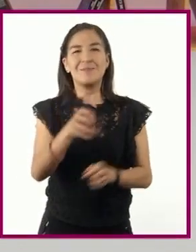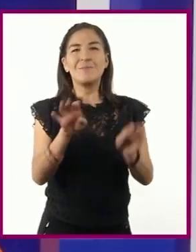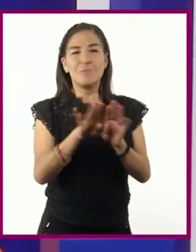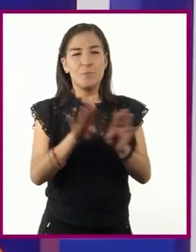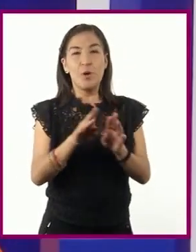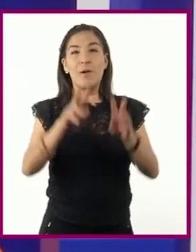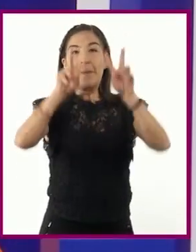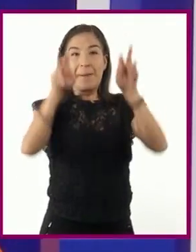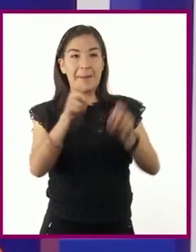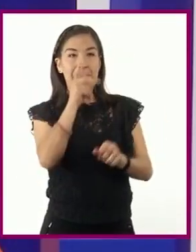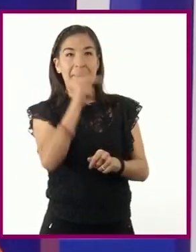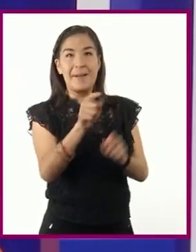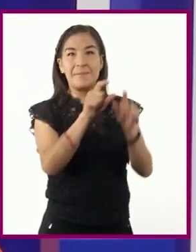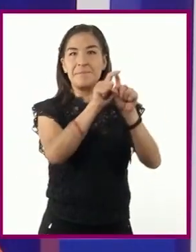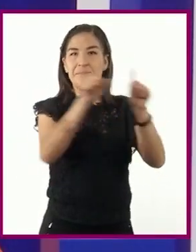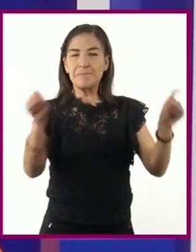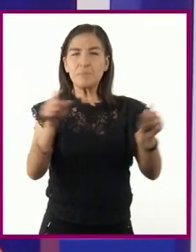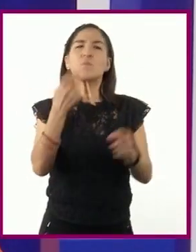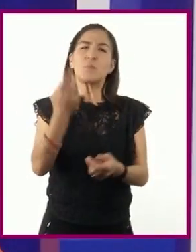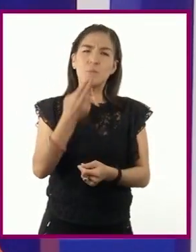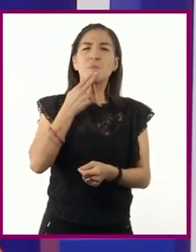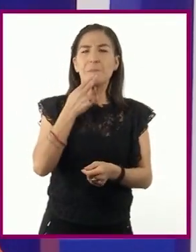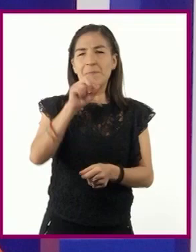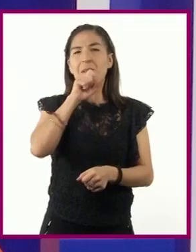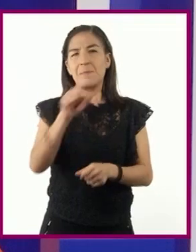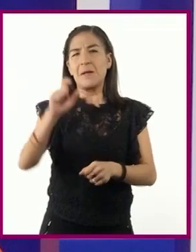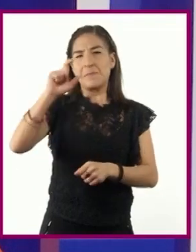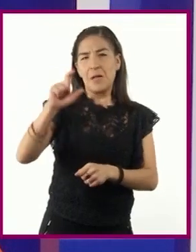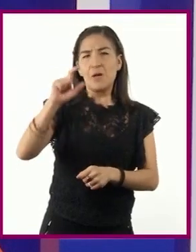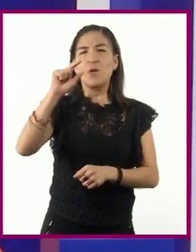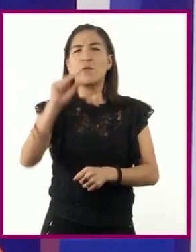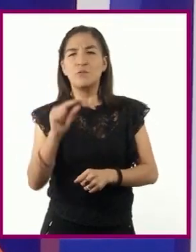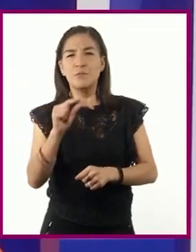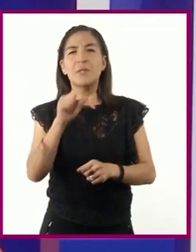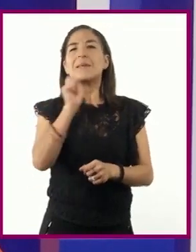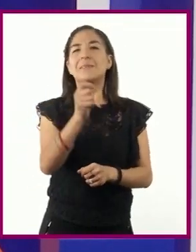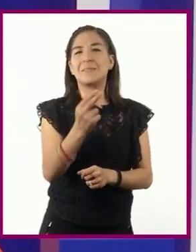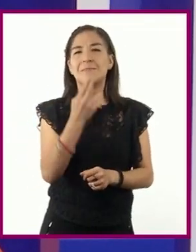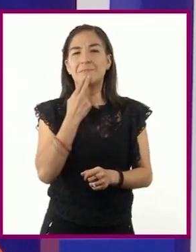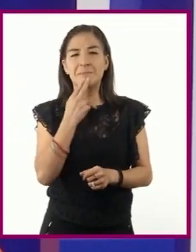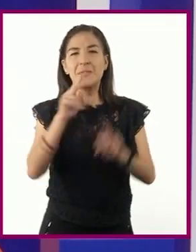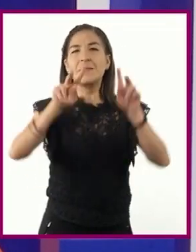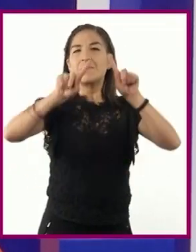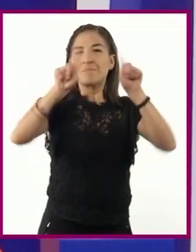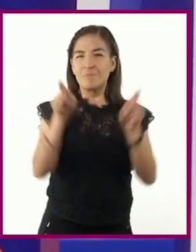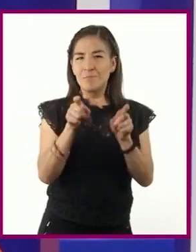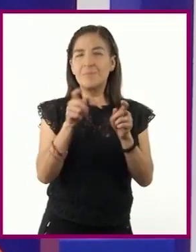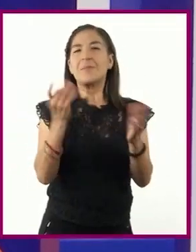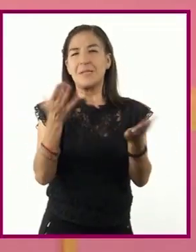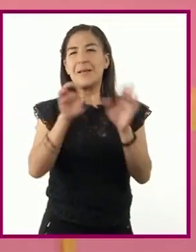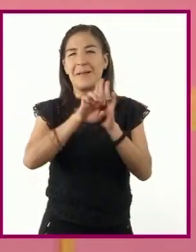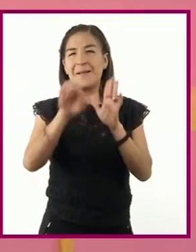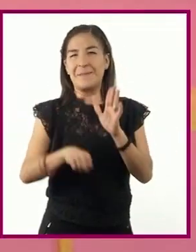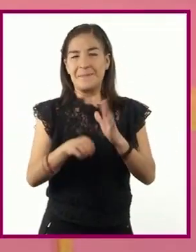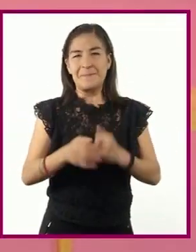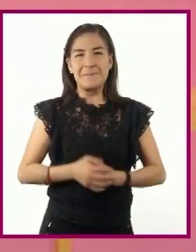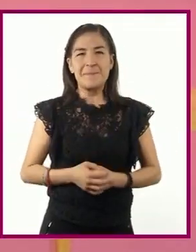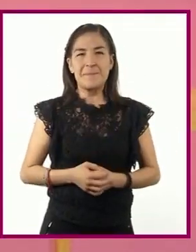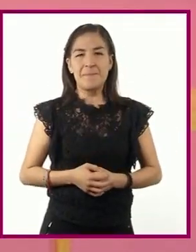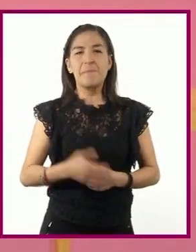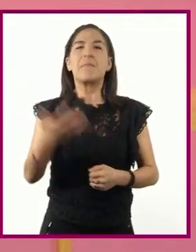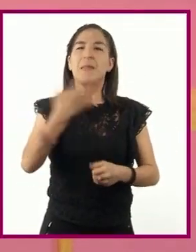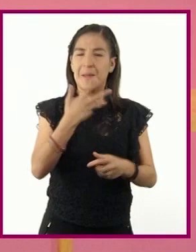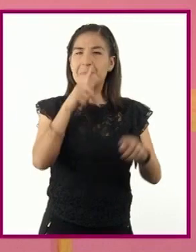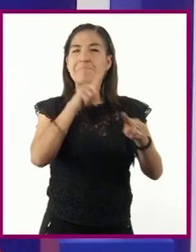más grande o si se utilizan mayúsculas, o más bajito, si se usan paréntesis, por ejemplo. Hay